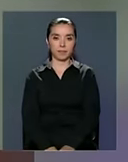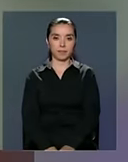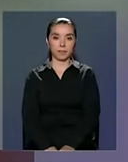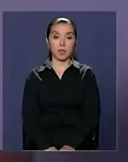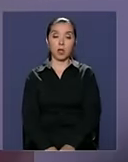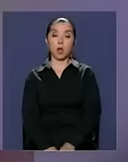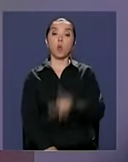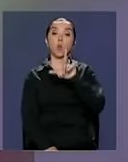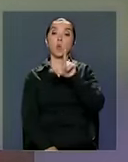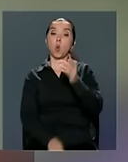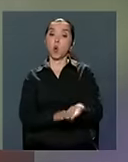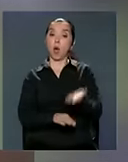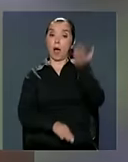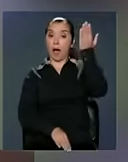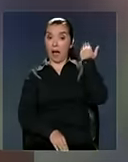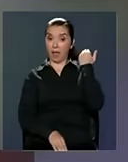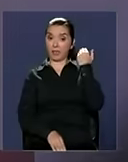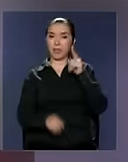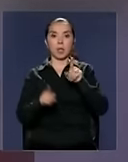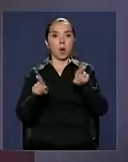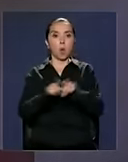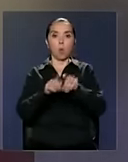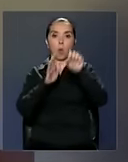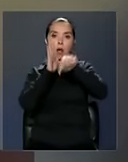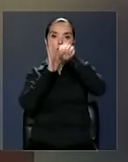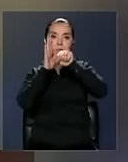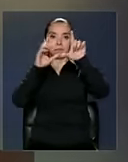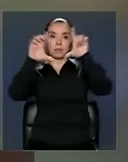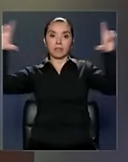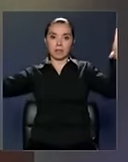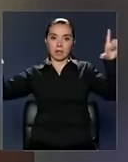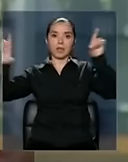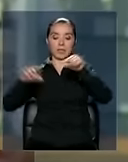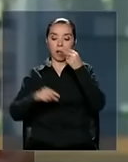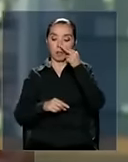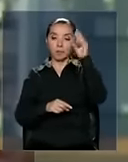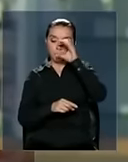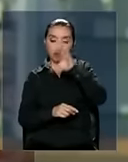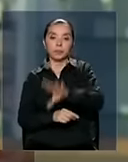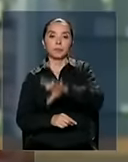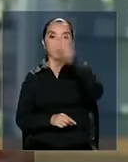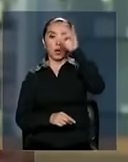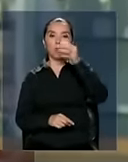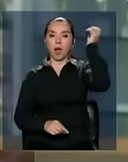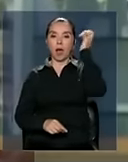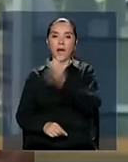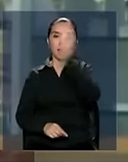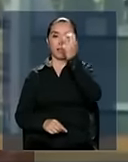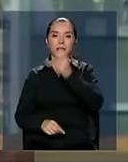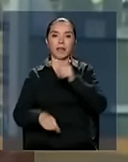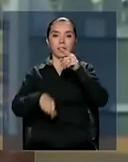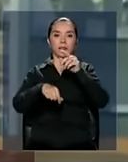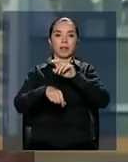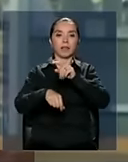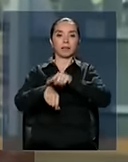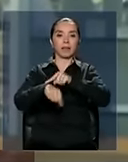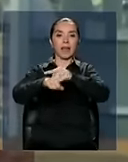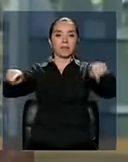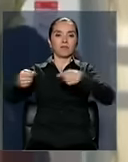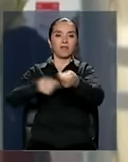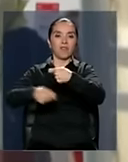En julio pasado, una cinematográfica persecución dio con el paradero de los asaltantes de una relojería del Mall Plaza Oeste.